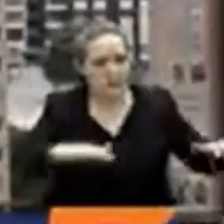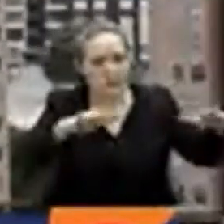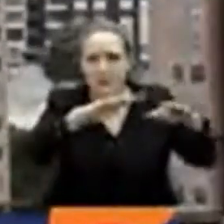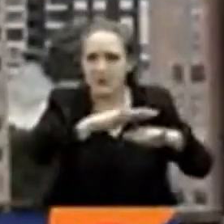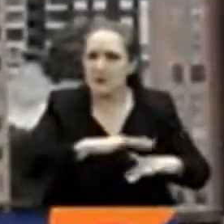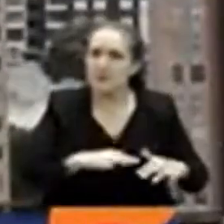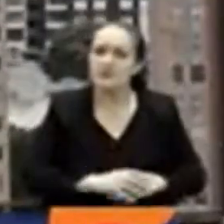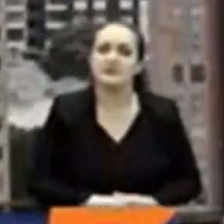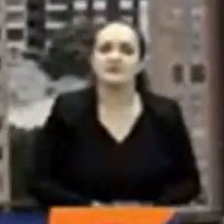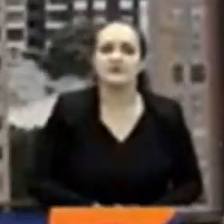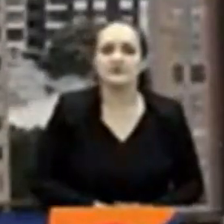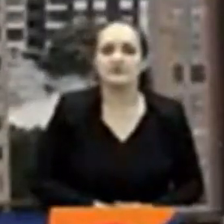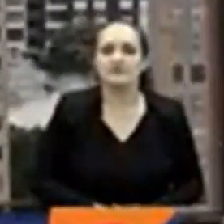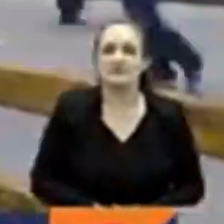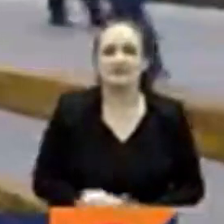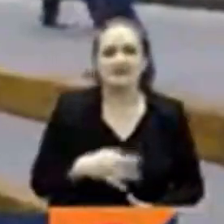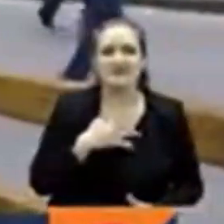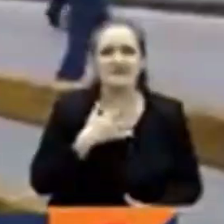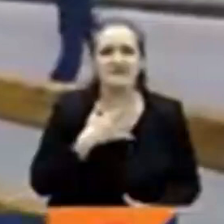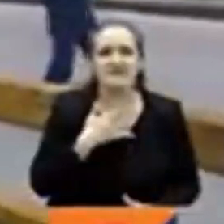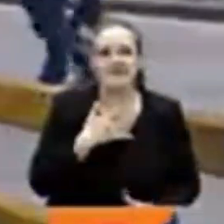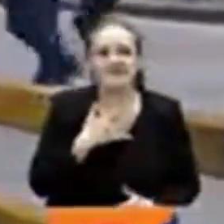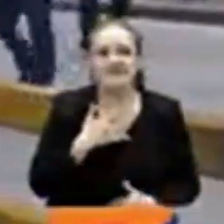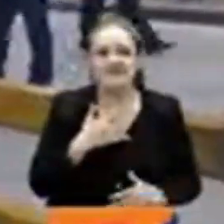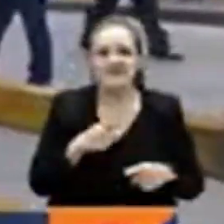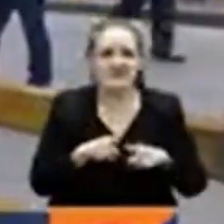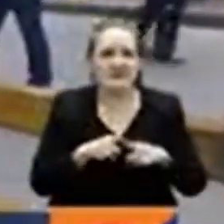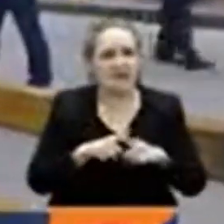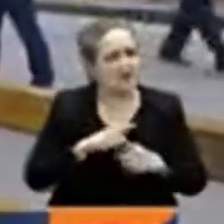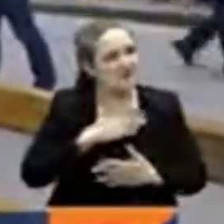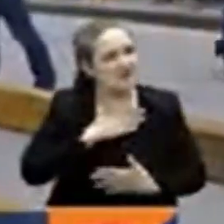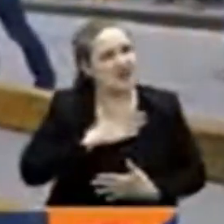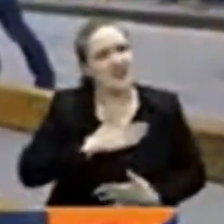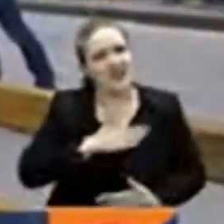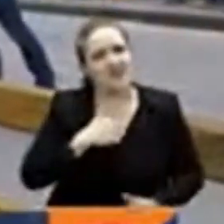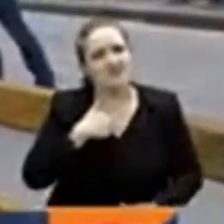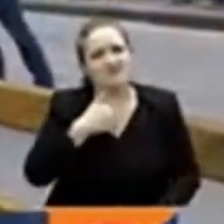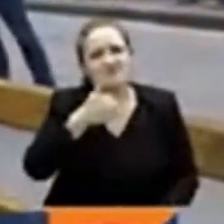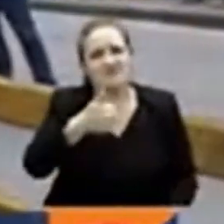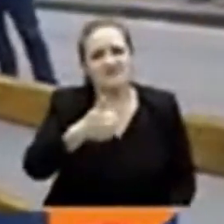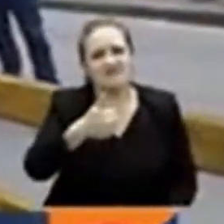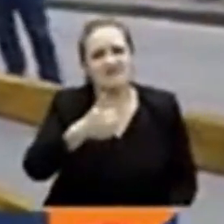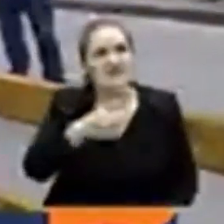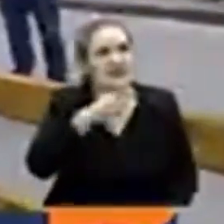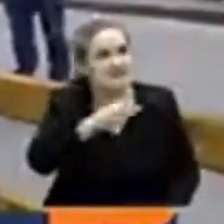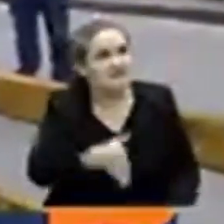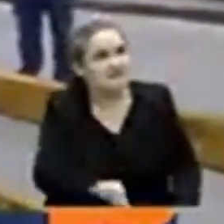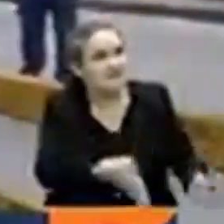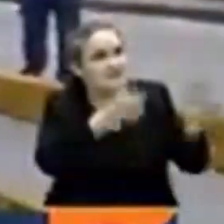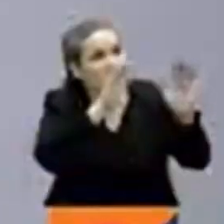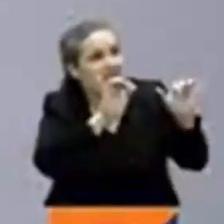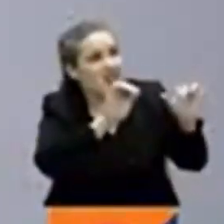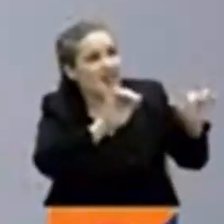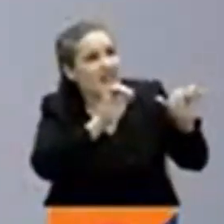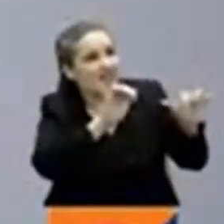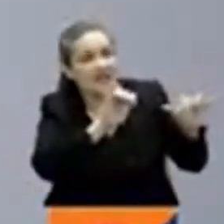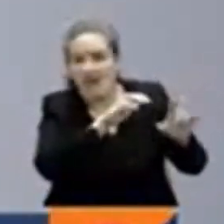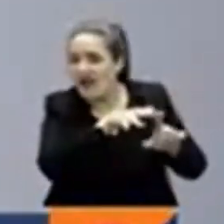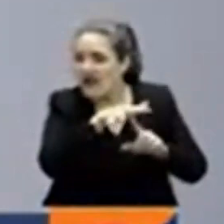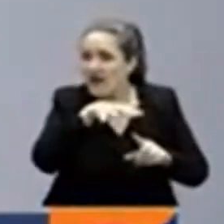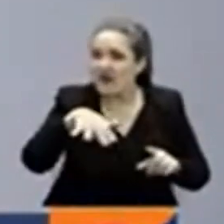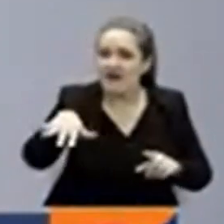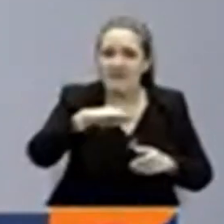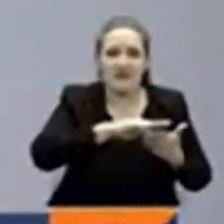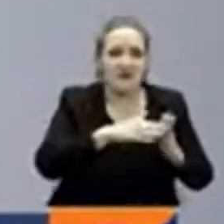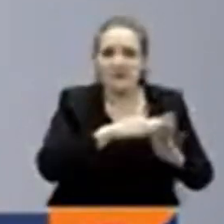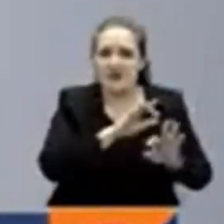escombros. Seguiré diciendo que es un sentimiento de tranquilidad de que ya no está ese edificio ahí, un edificio que ponía en riesgo a toda la